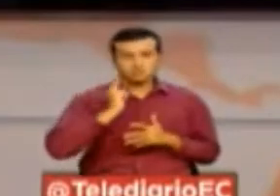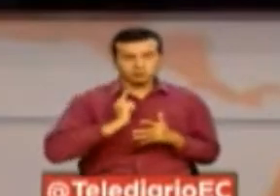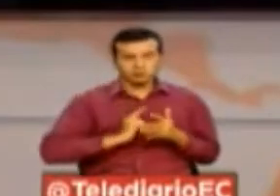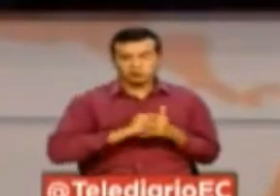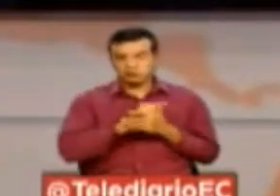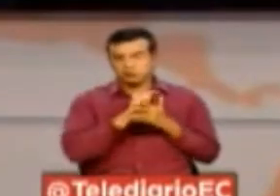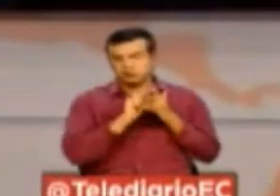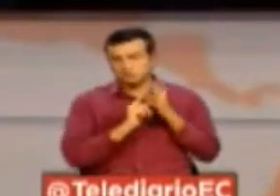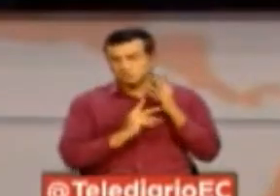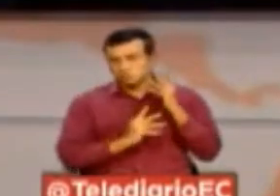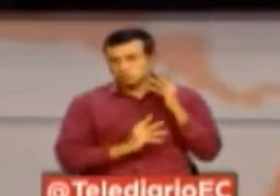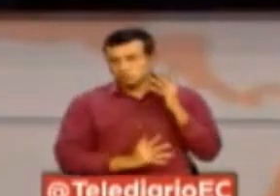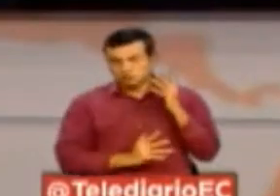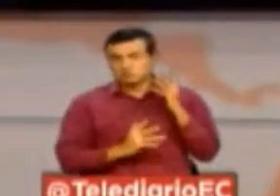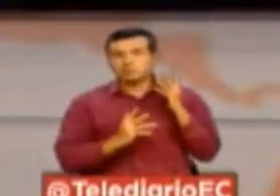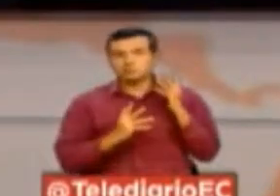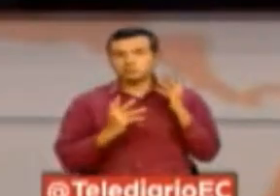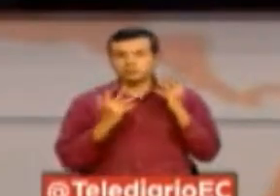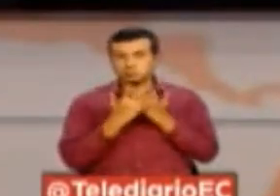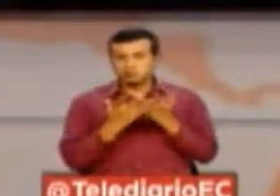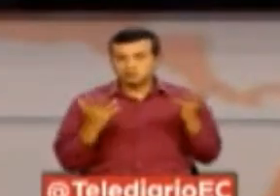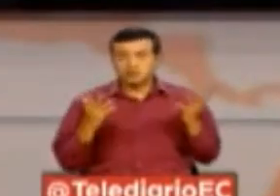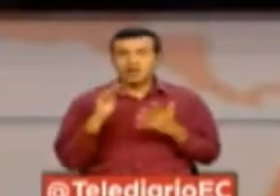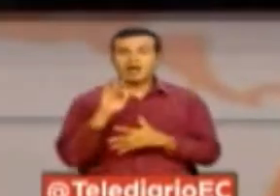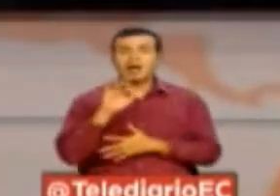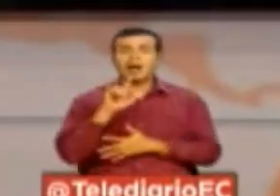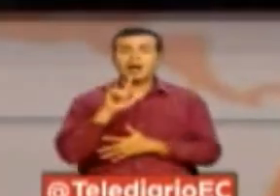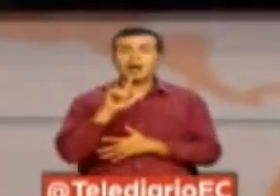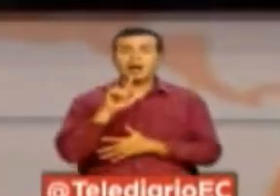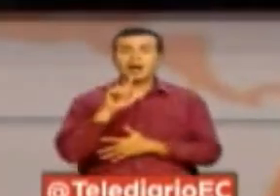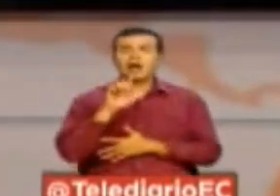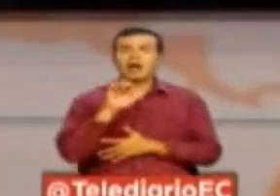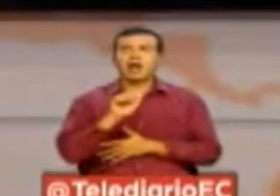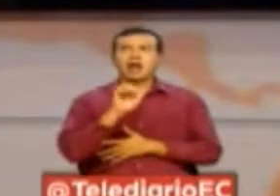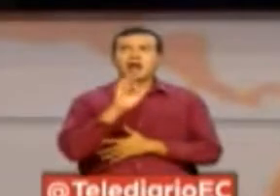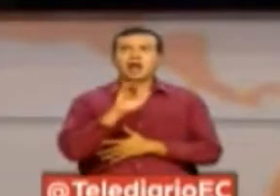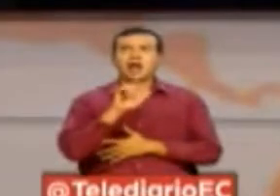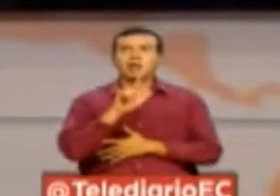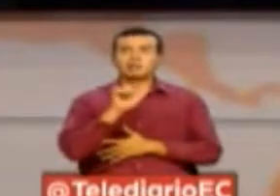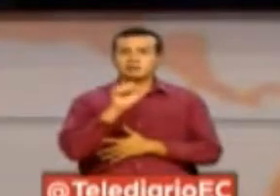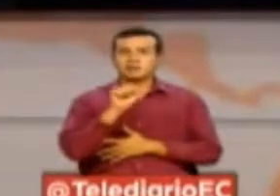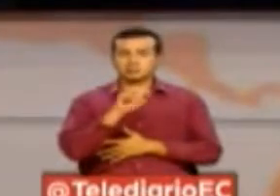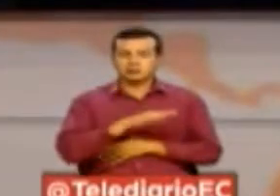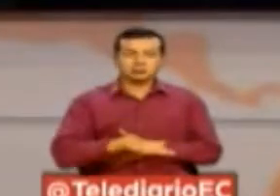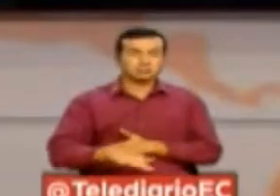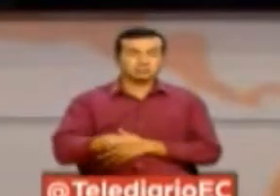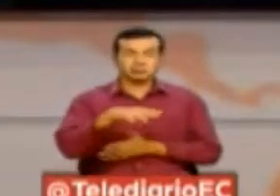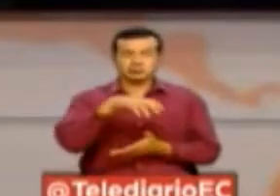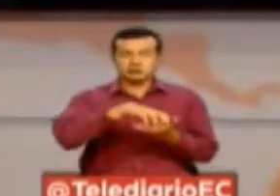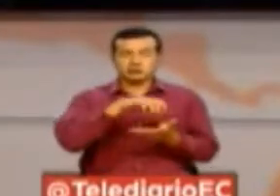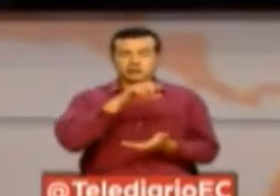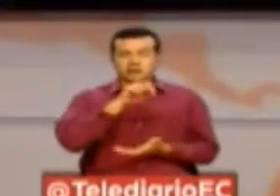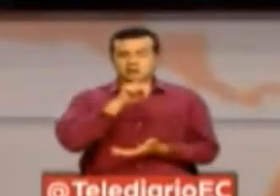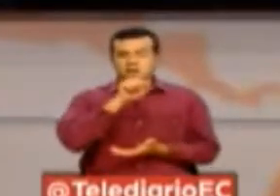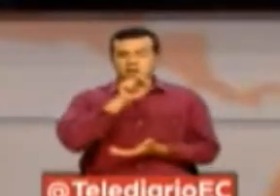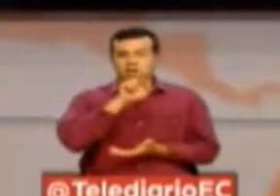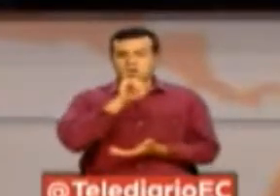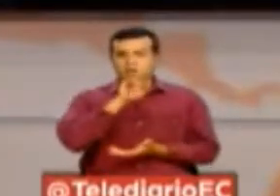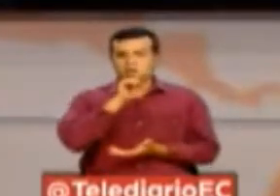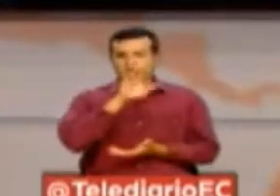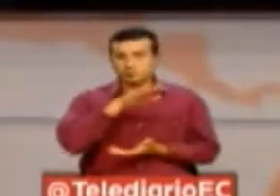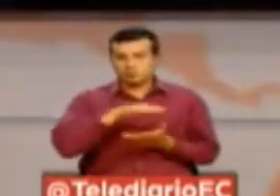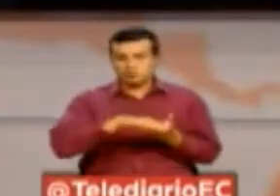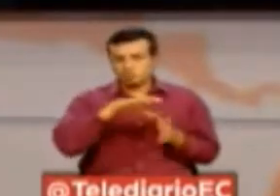la esta campaña atlas que está desarrollándose principalmente en el departamento de nariño y que puede extenderse